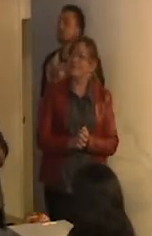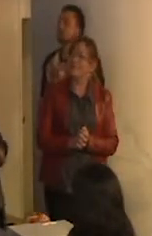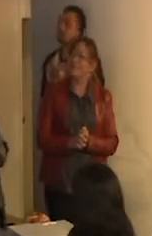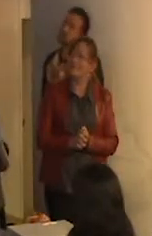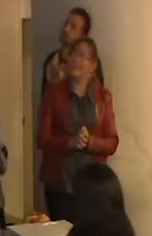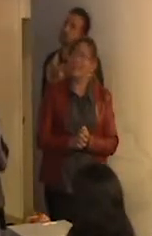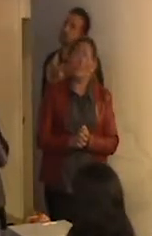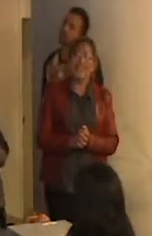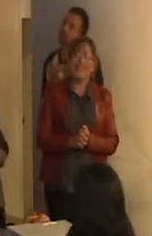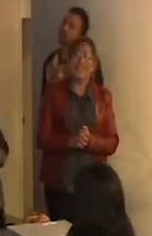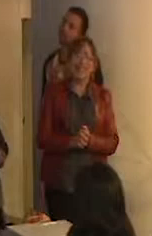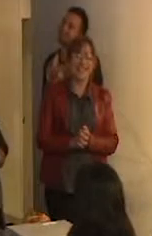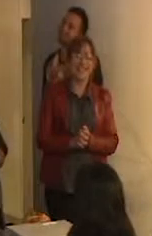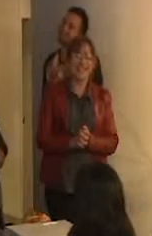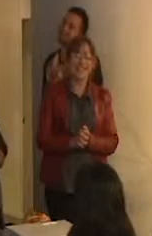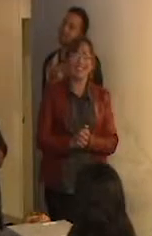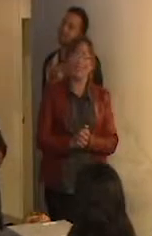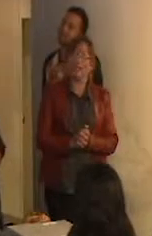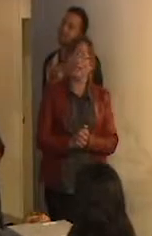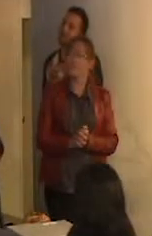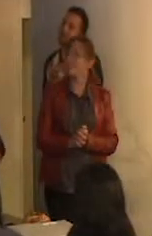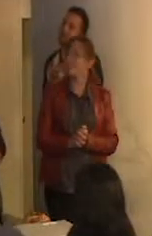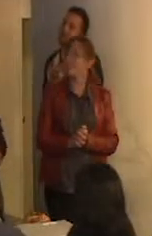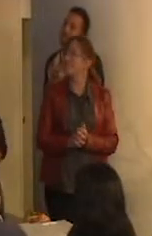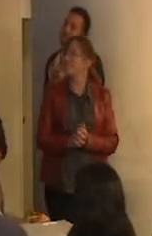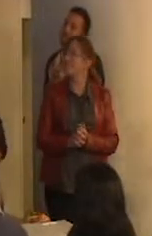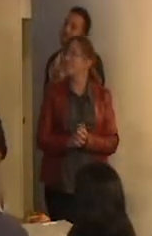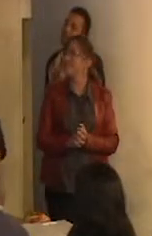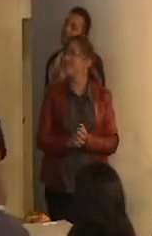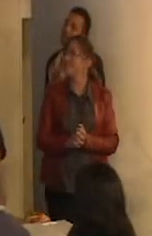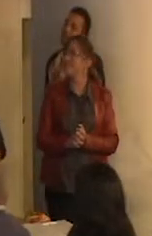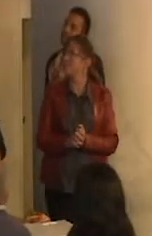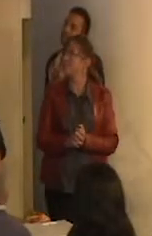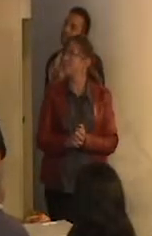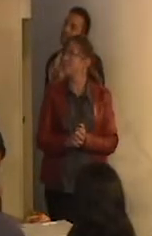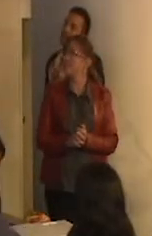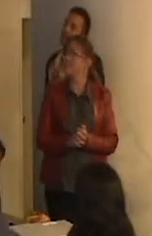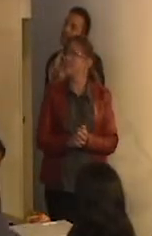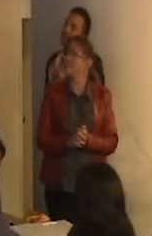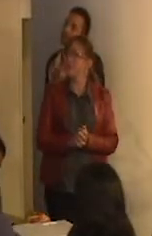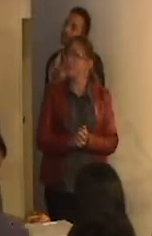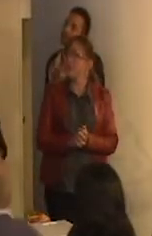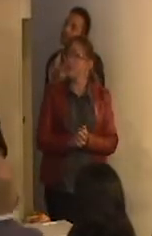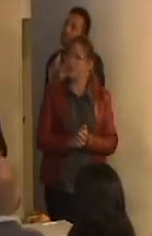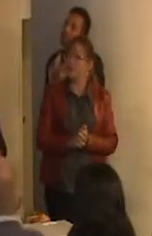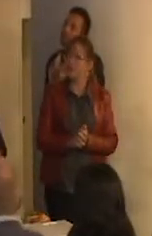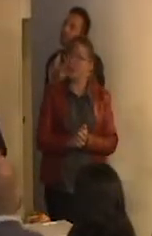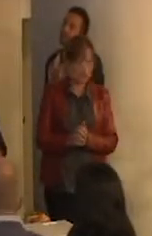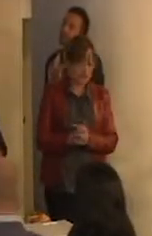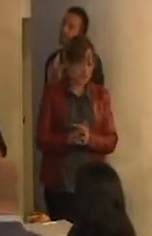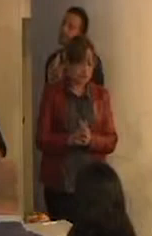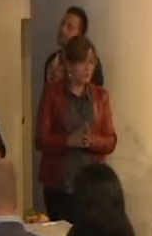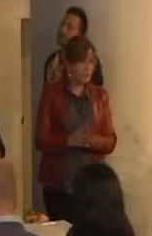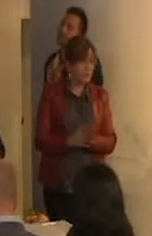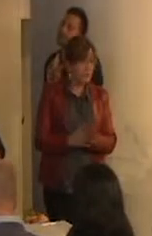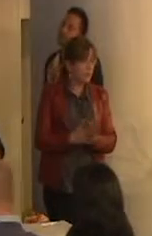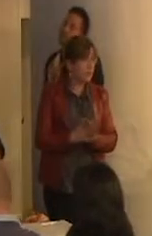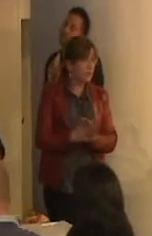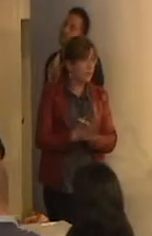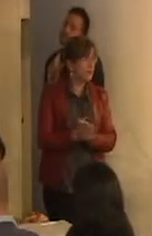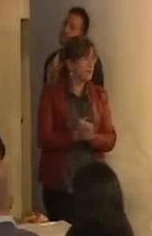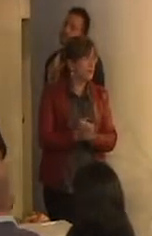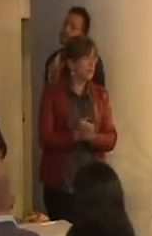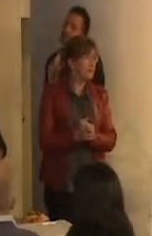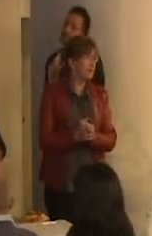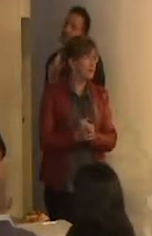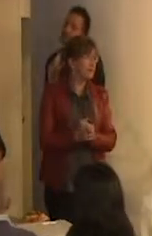me da una moto y andaba más tarde, yo que venía una reunión con el senador Avellaneda ahora, sobre, respondiendo sobre la